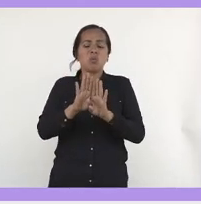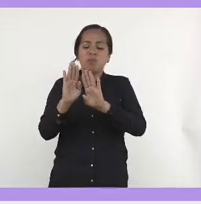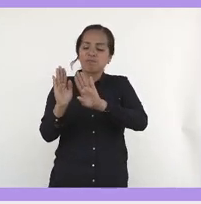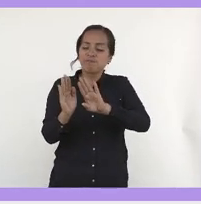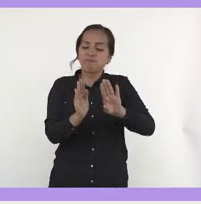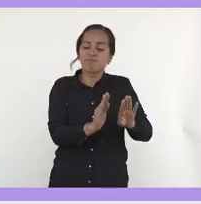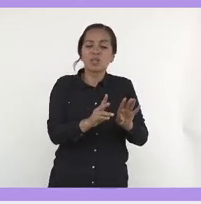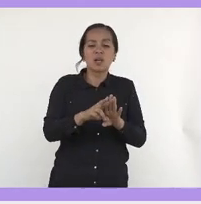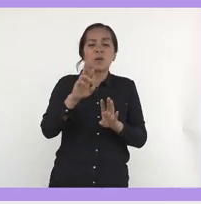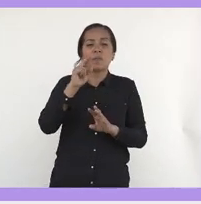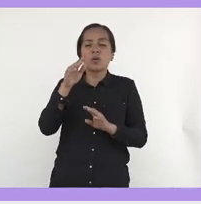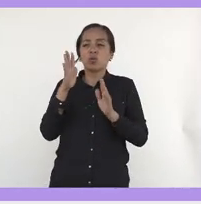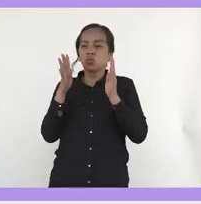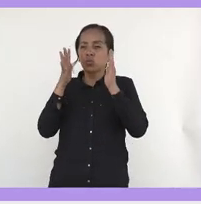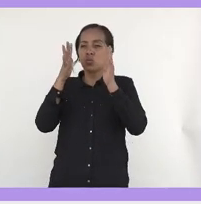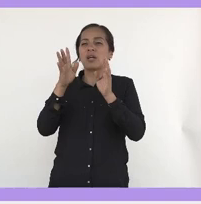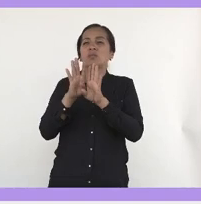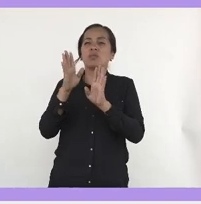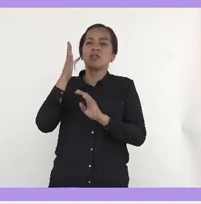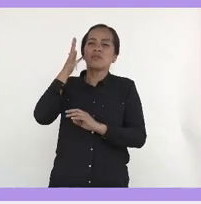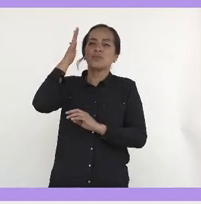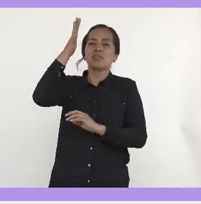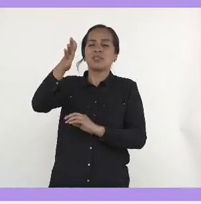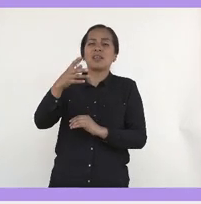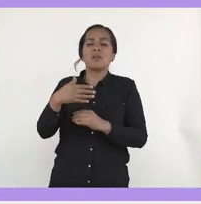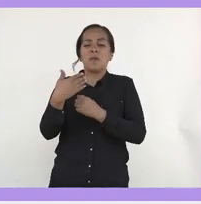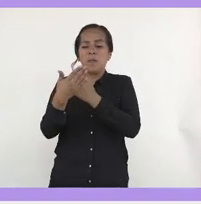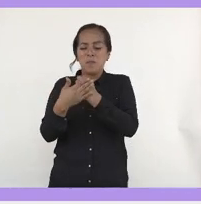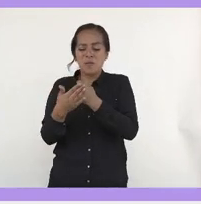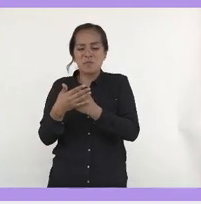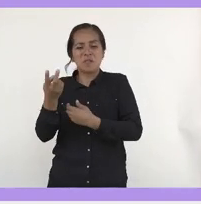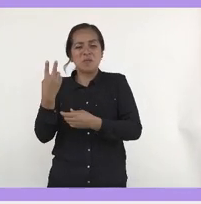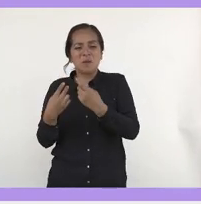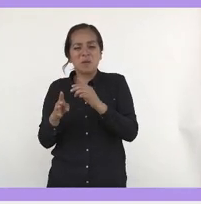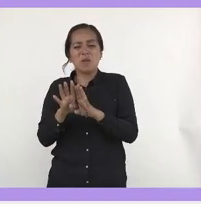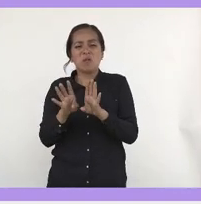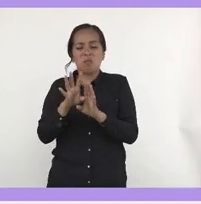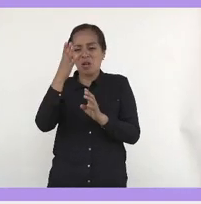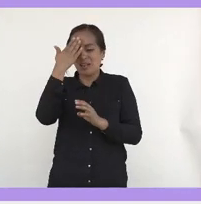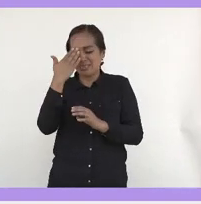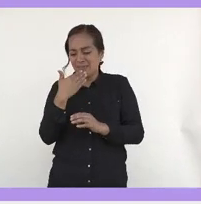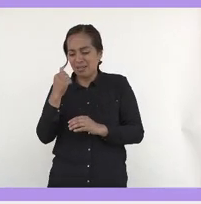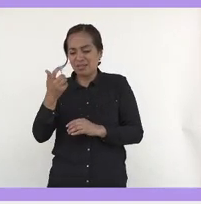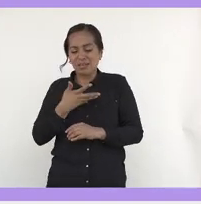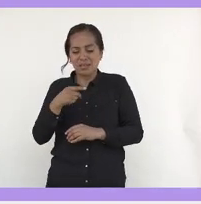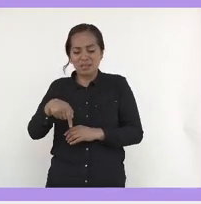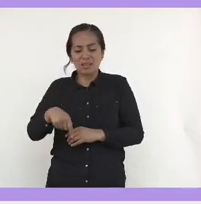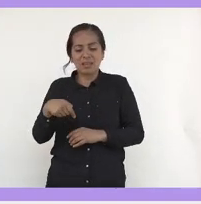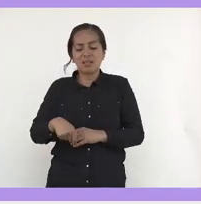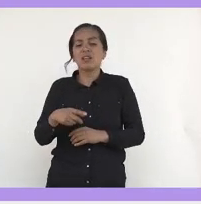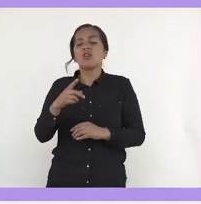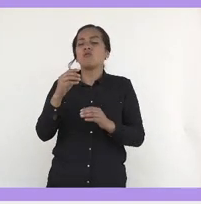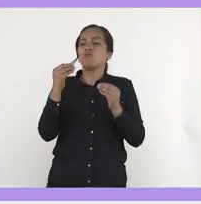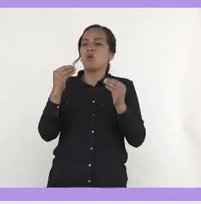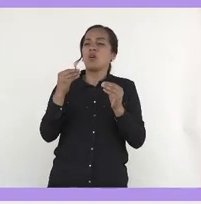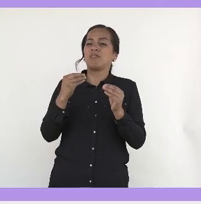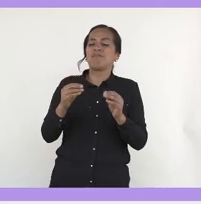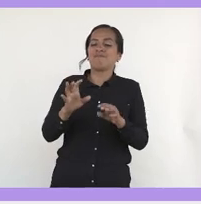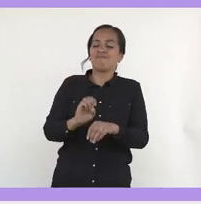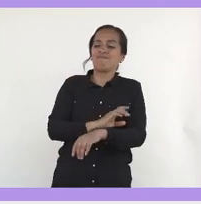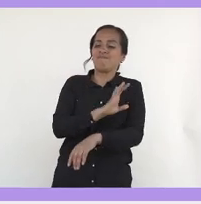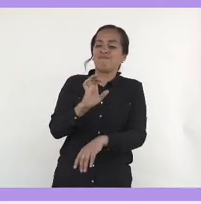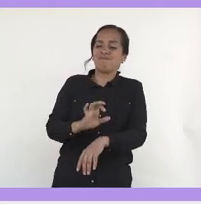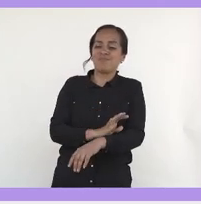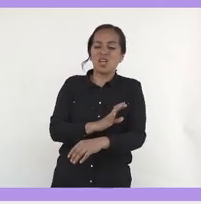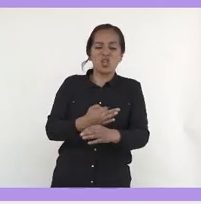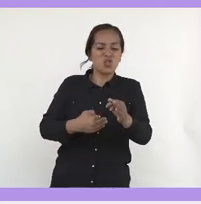optimismo al a lo que viene por delante mirar con optimismo al potencial que este que tiene este país que es Pura energía o sea es Pura